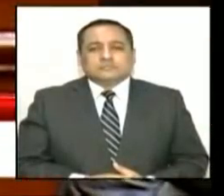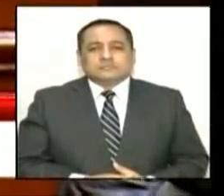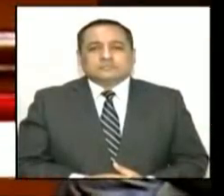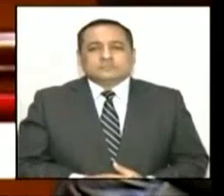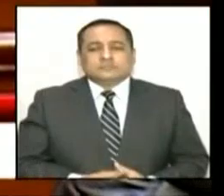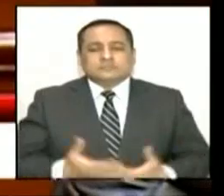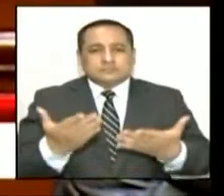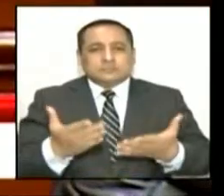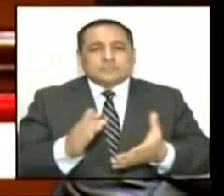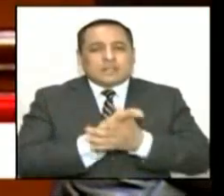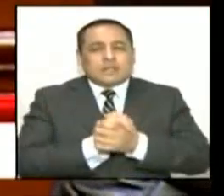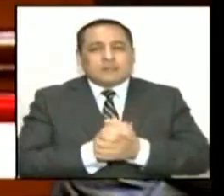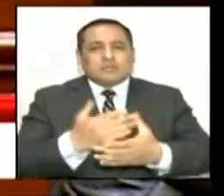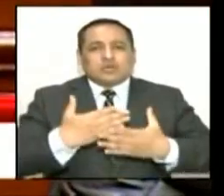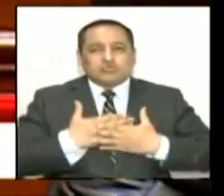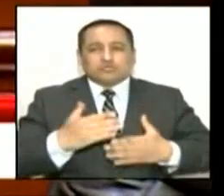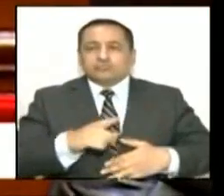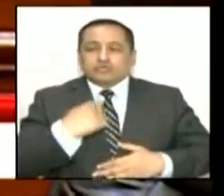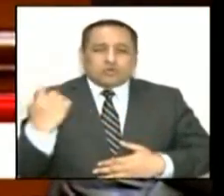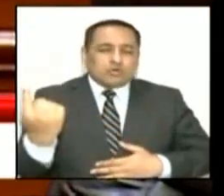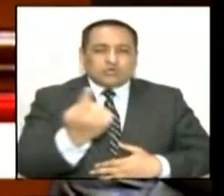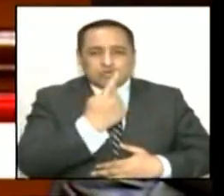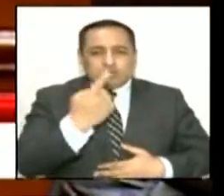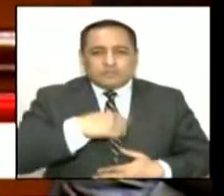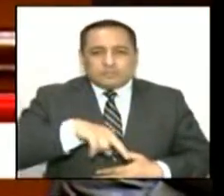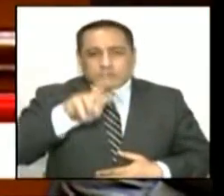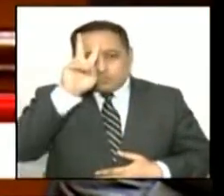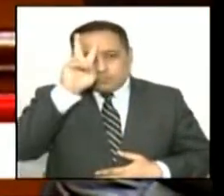Queridos compatriotas,